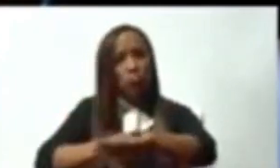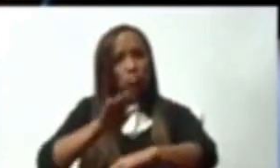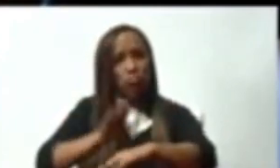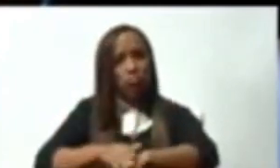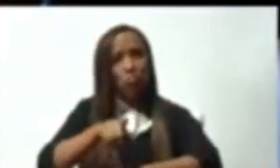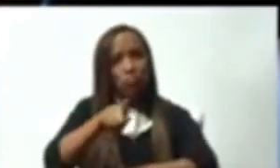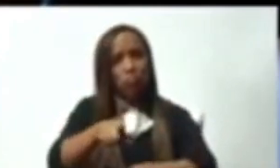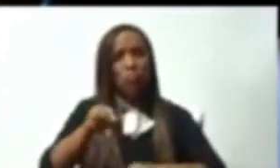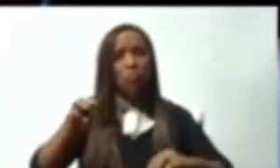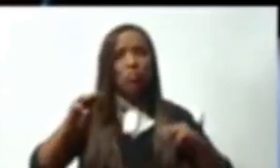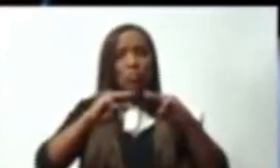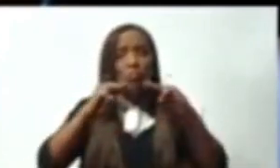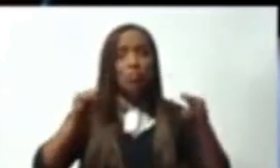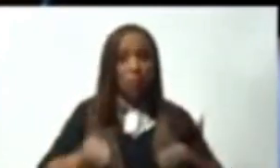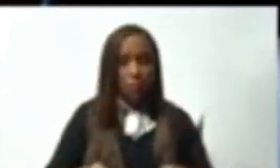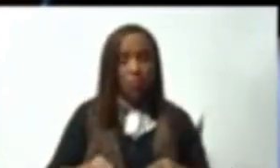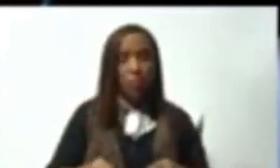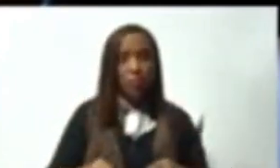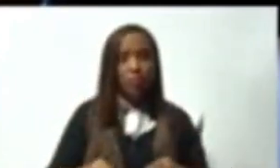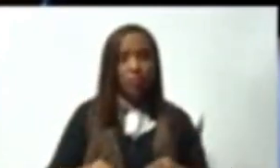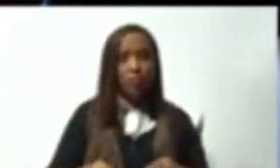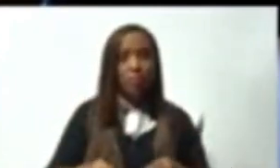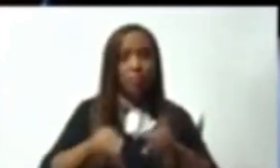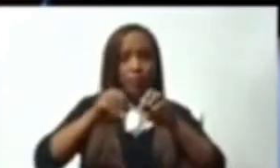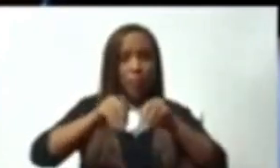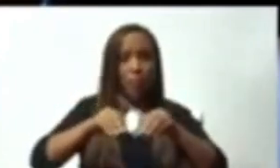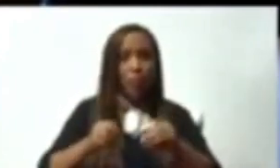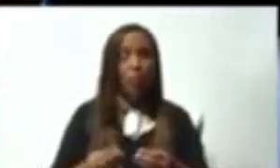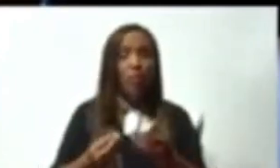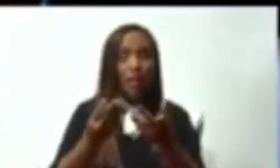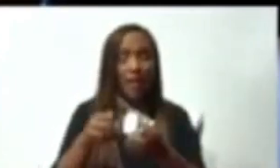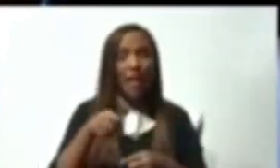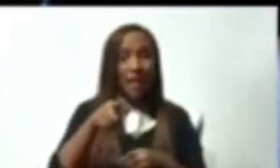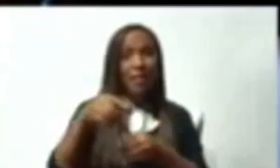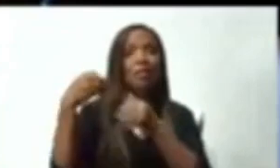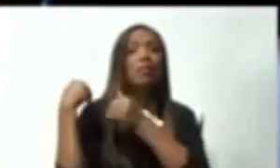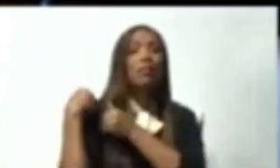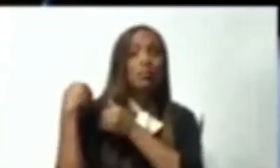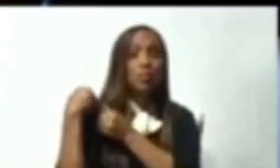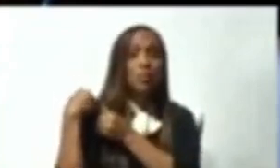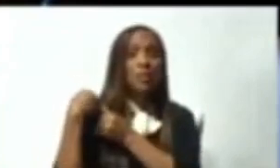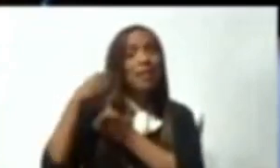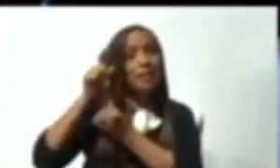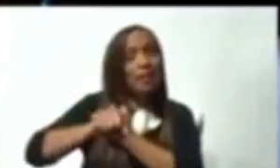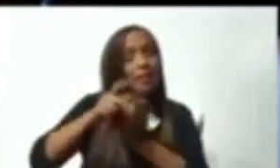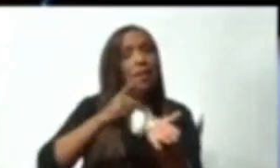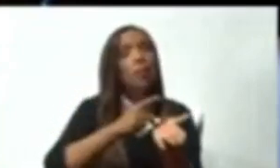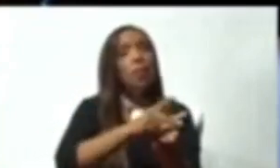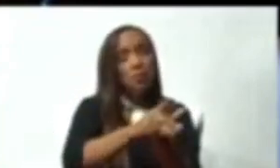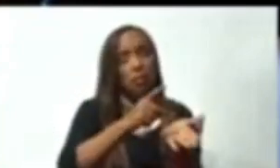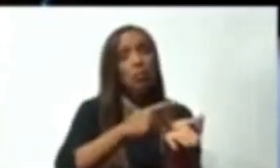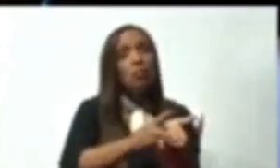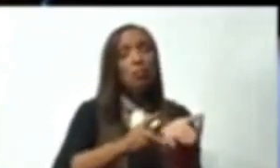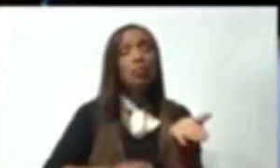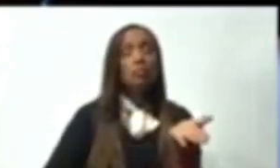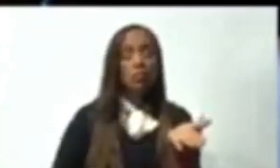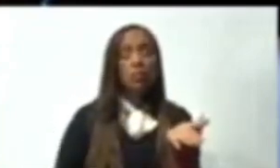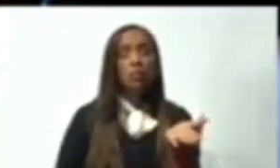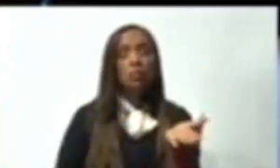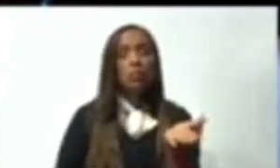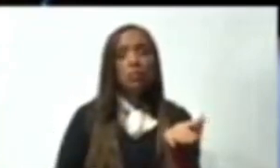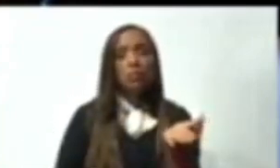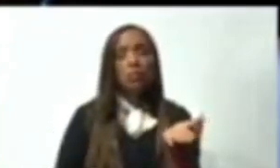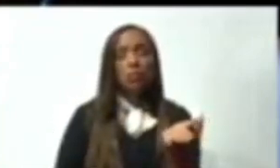acordado. Hago oportuno este turno para reiterarle al